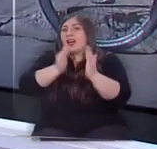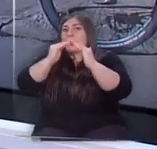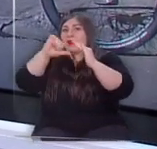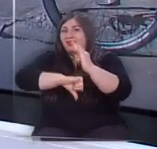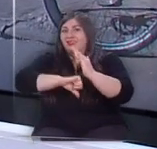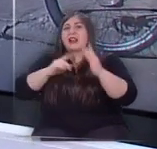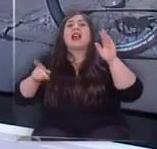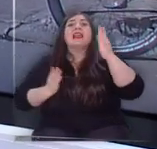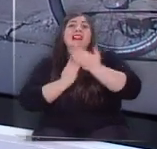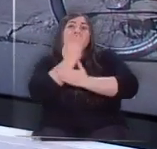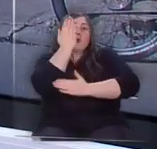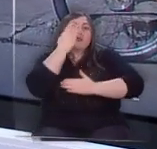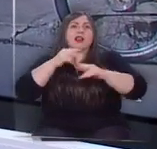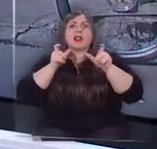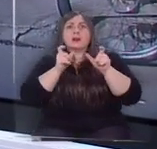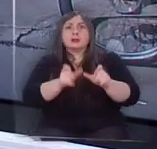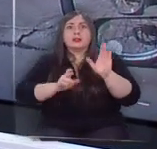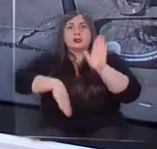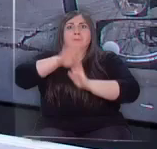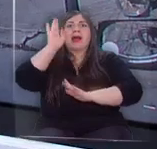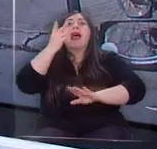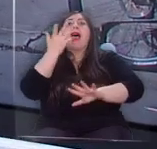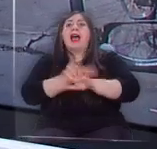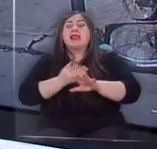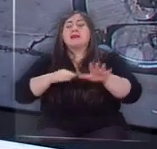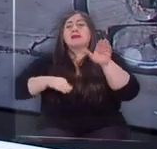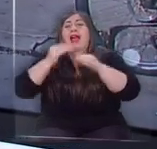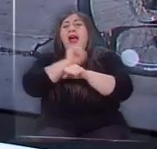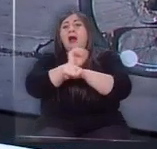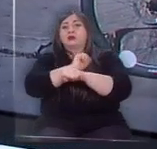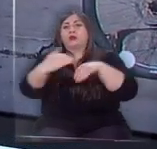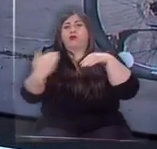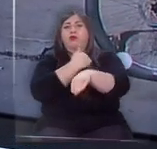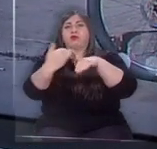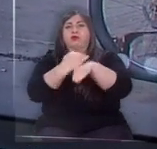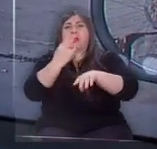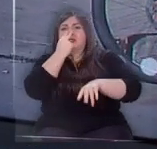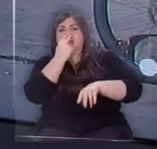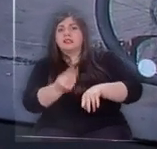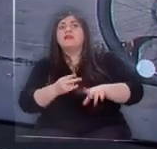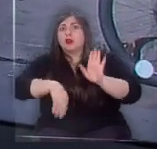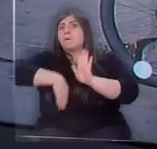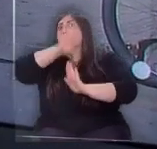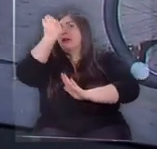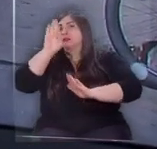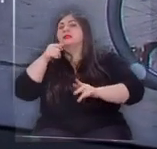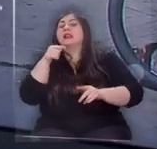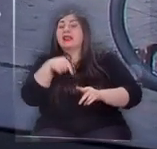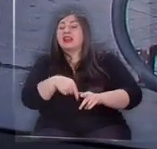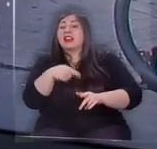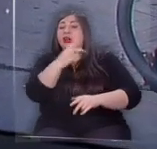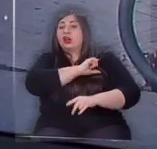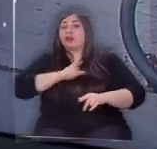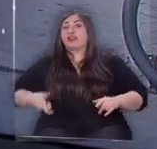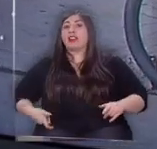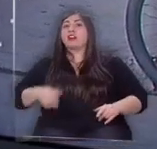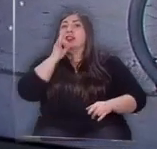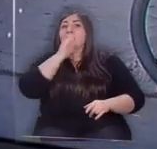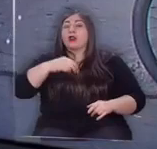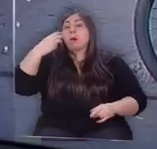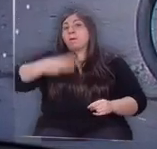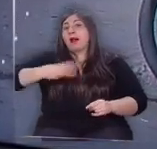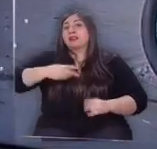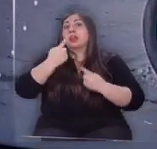se intensificaron los controles y aumentó el flujo vehicular de manera bastante apreciable en las calles de la capital. El gobierno aseguró que este martes otras comunas van a